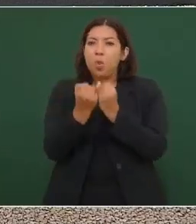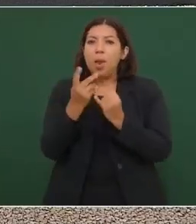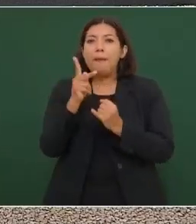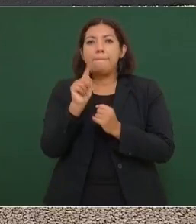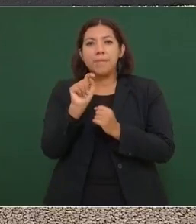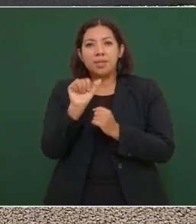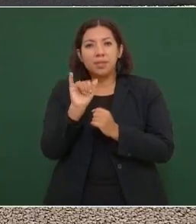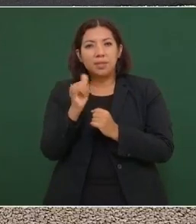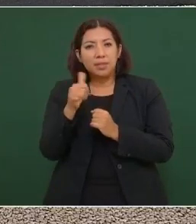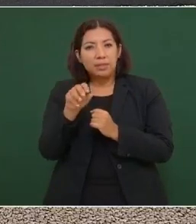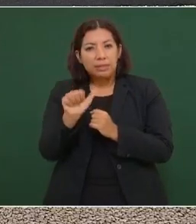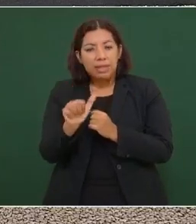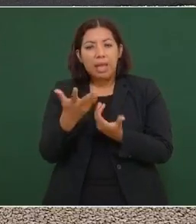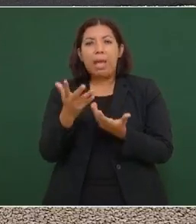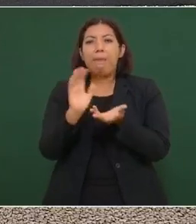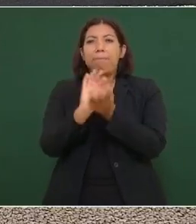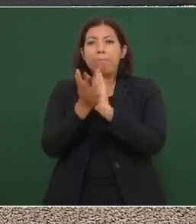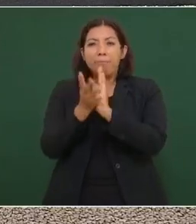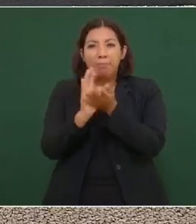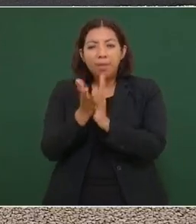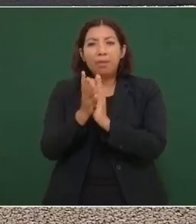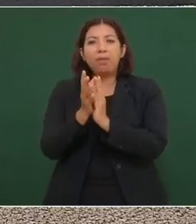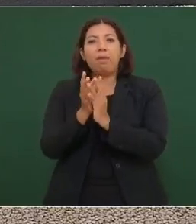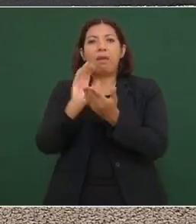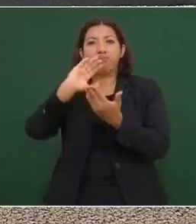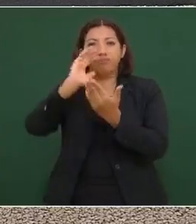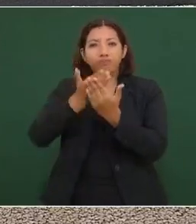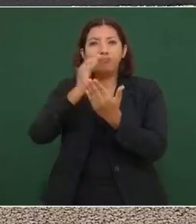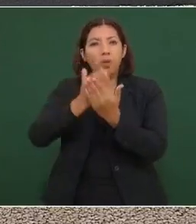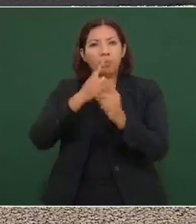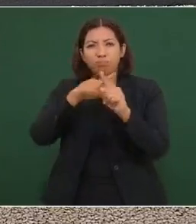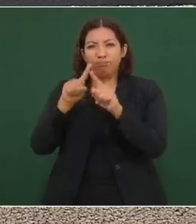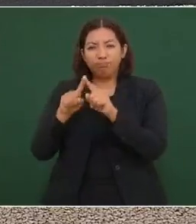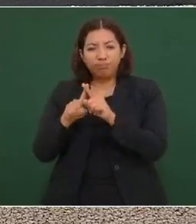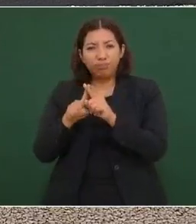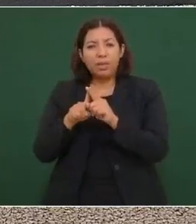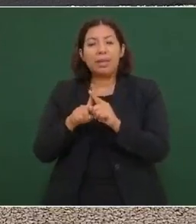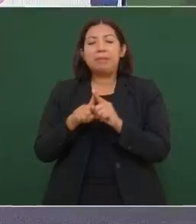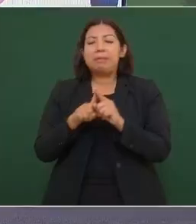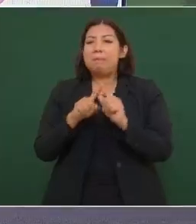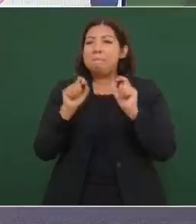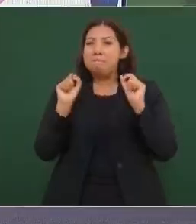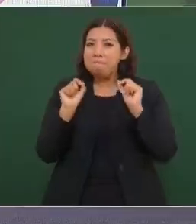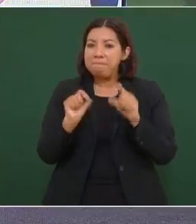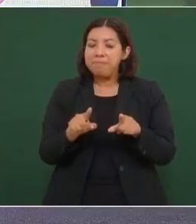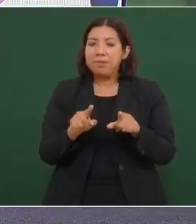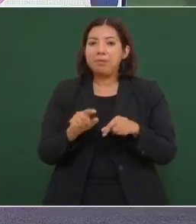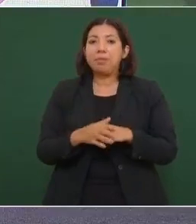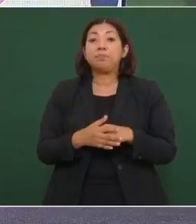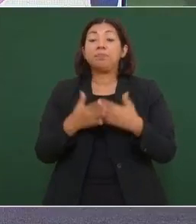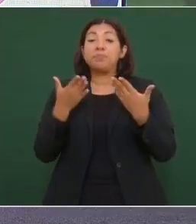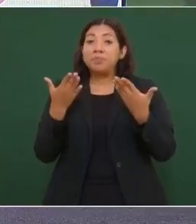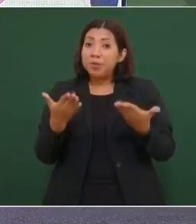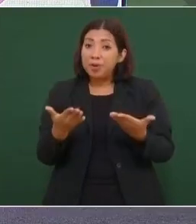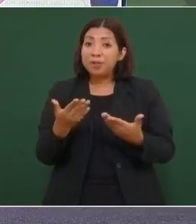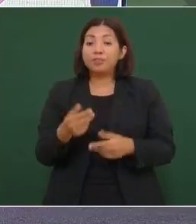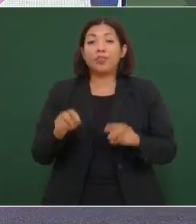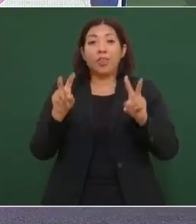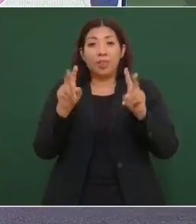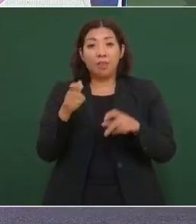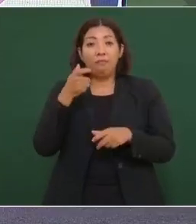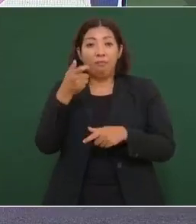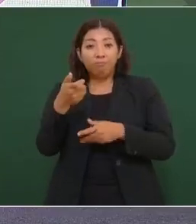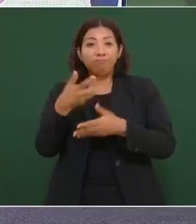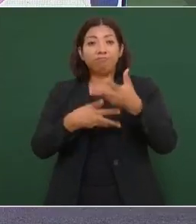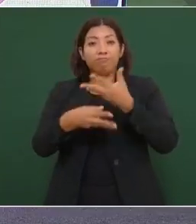el aguacate, con la piña, con diversos productos locales. Y también a través de este Instituto de Economía Social, hoy es una realidad, Artesanas